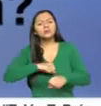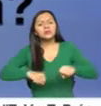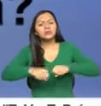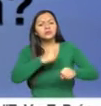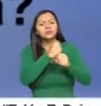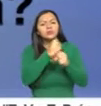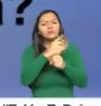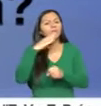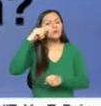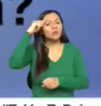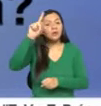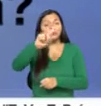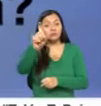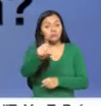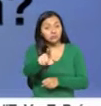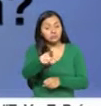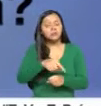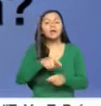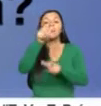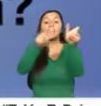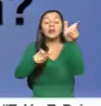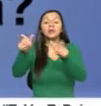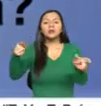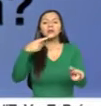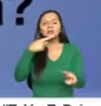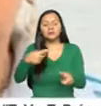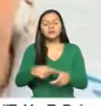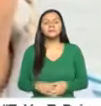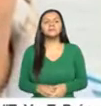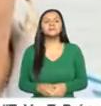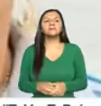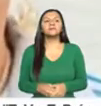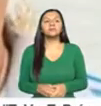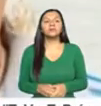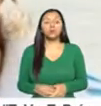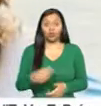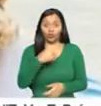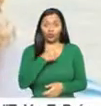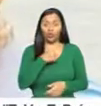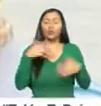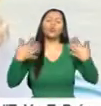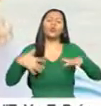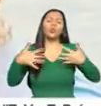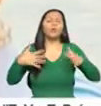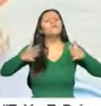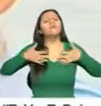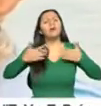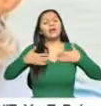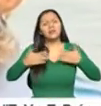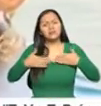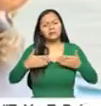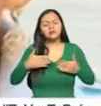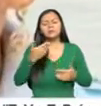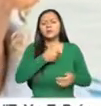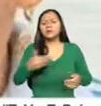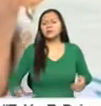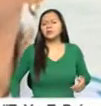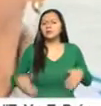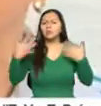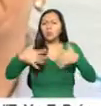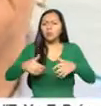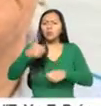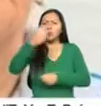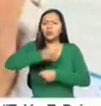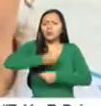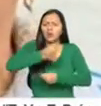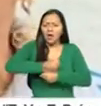del presidente Rafael Correa? La ciudadanía comenta al respecto. Uy, yo estoy contentísima con este presidente porque